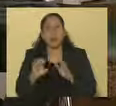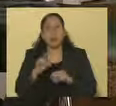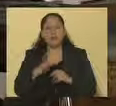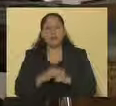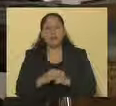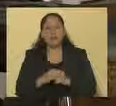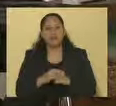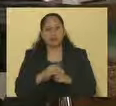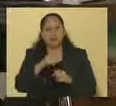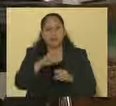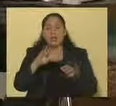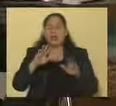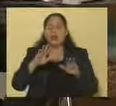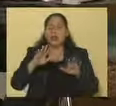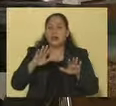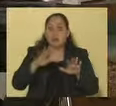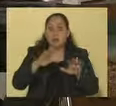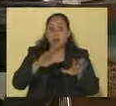realizar la portabilidad?